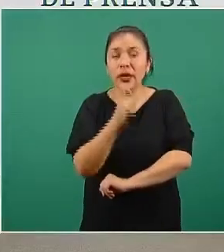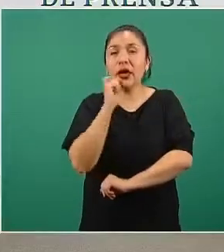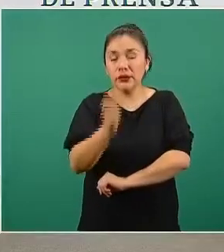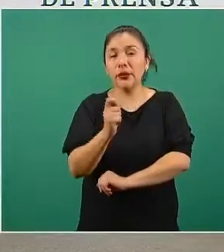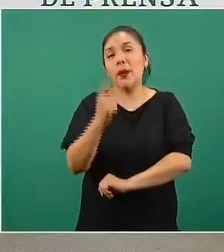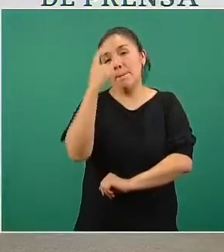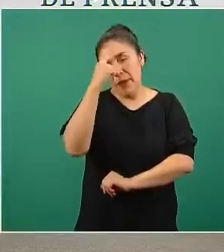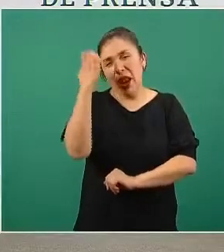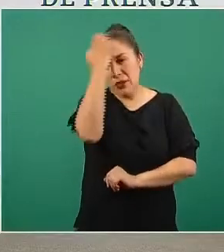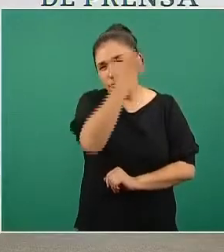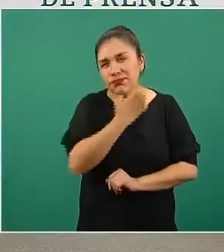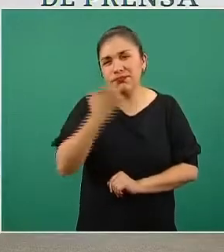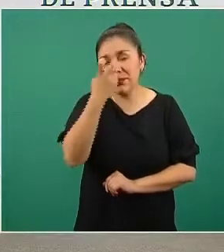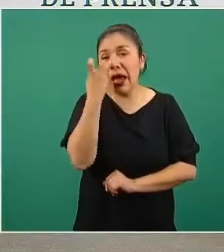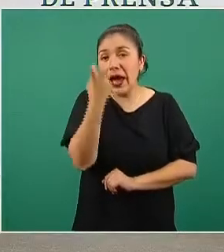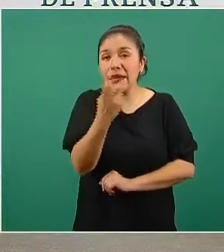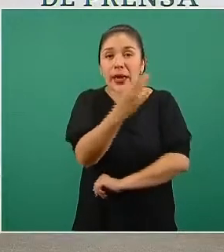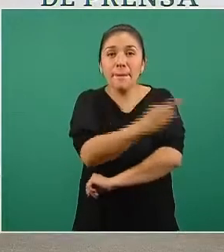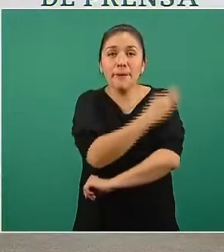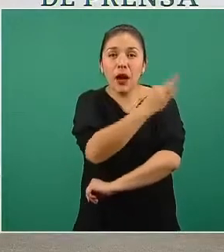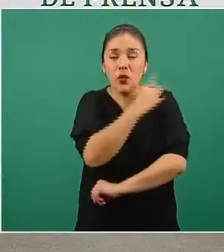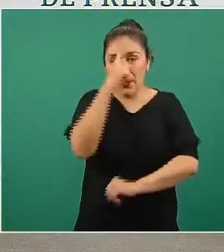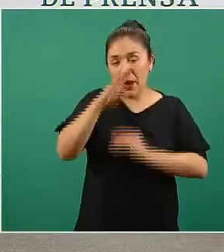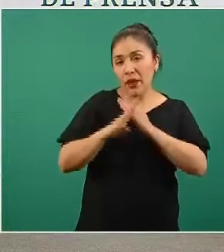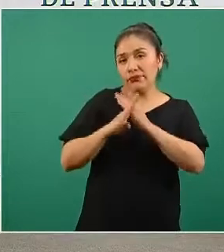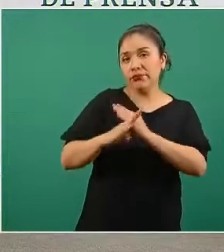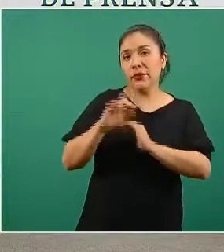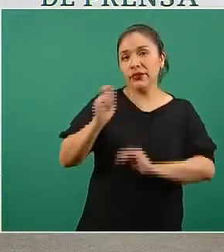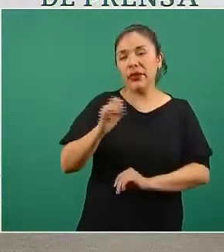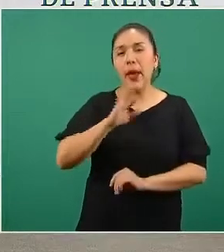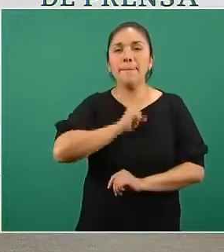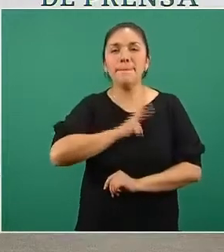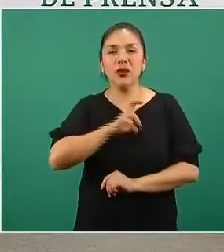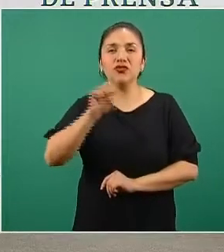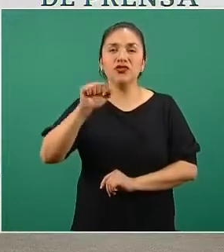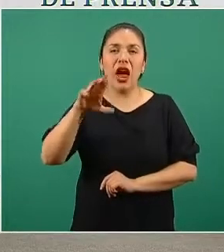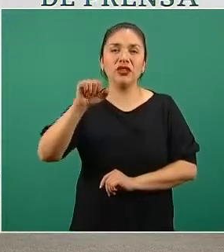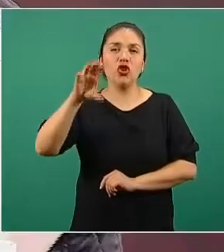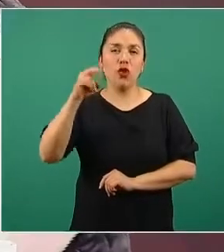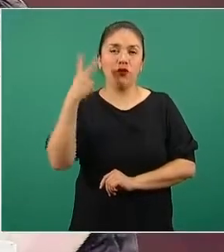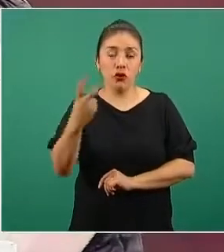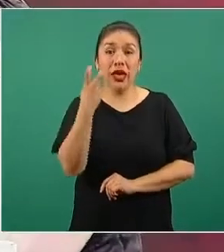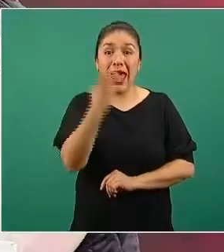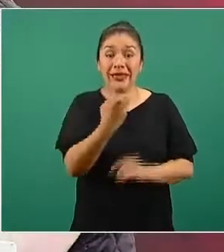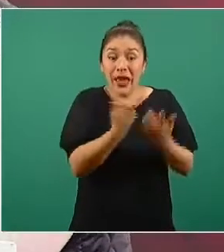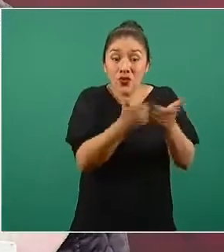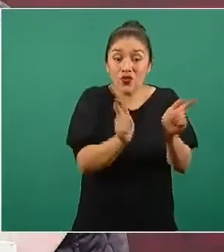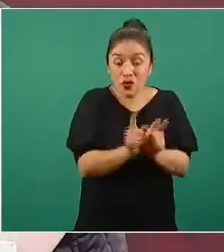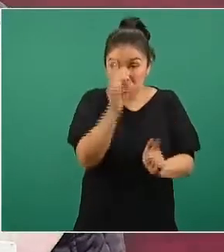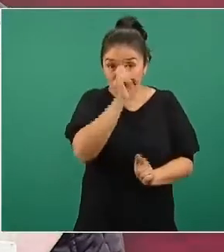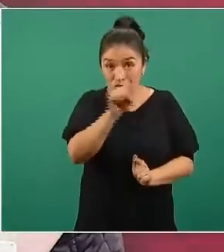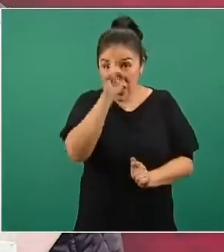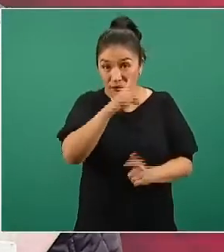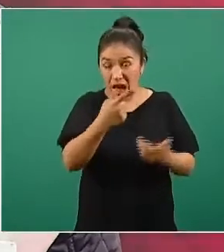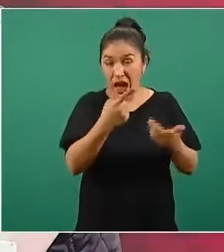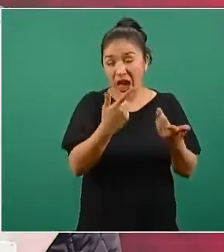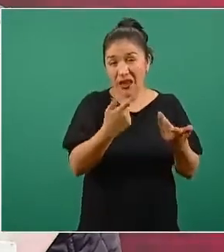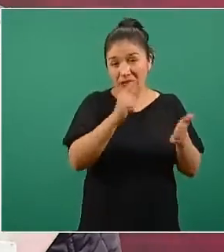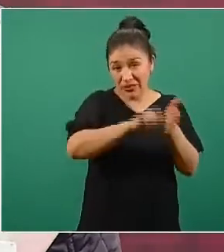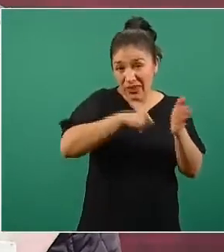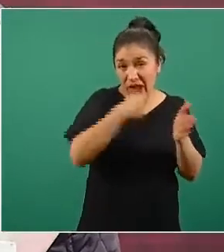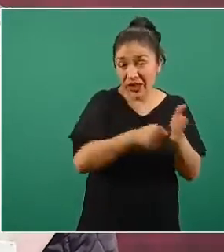específicamente analizando la vacuna contra el virus SARS-CoV-2. Este grupo técnico asesor